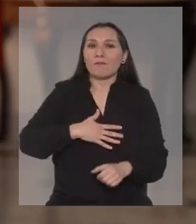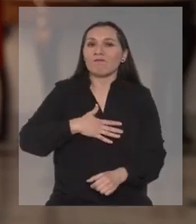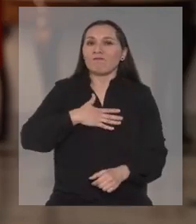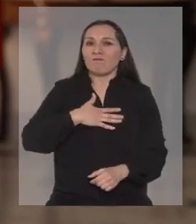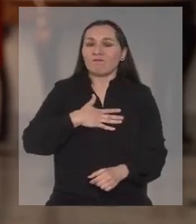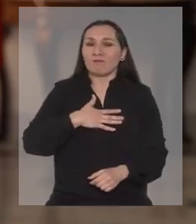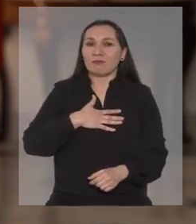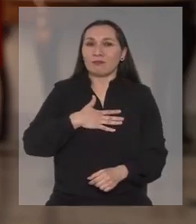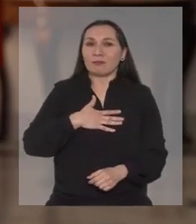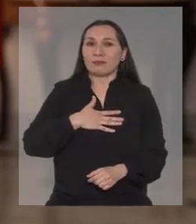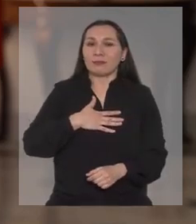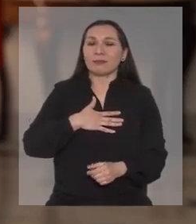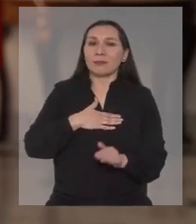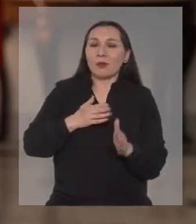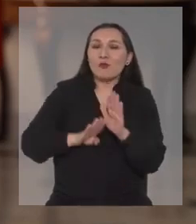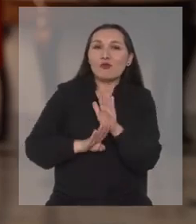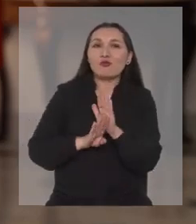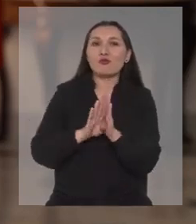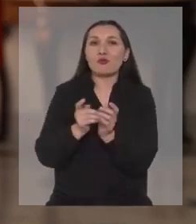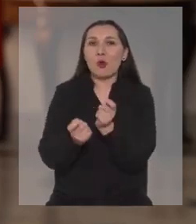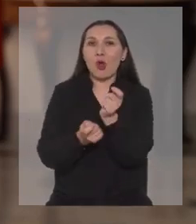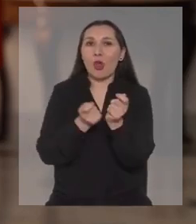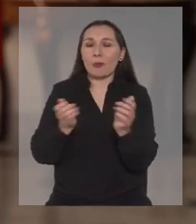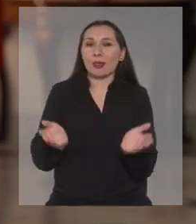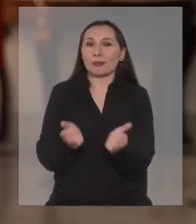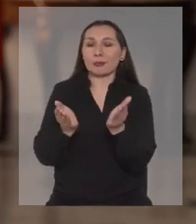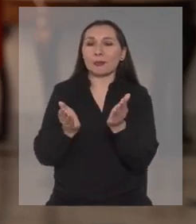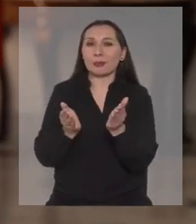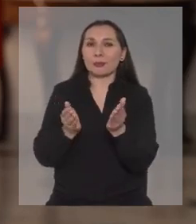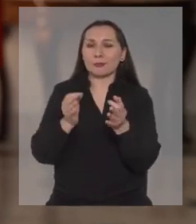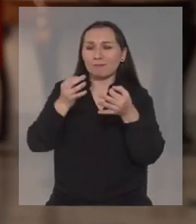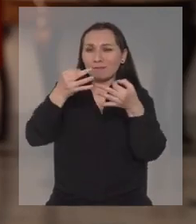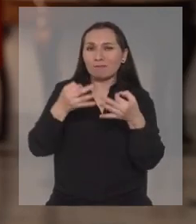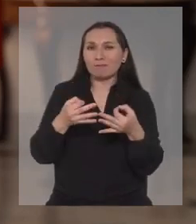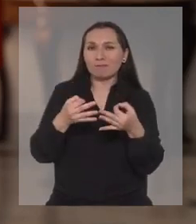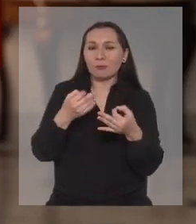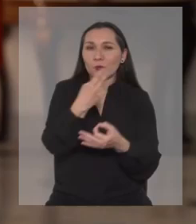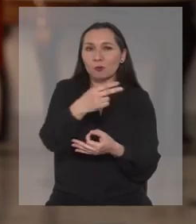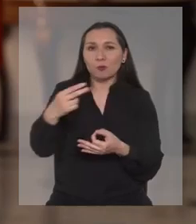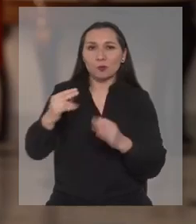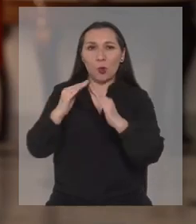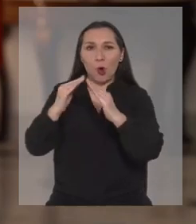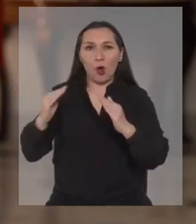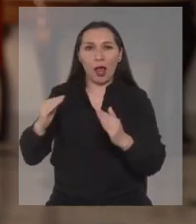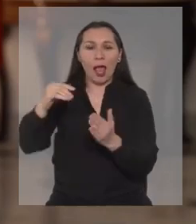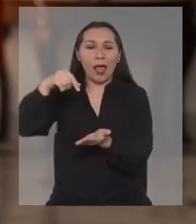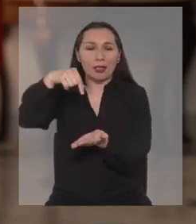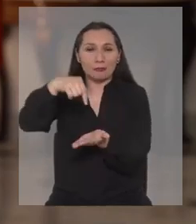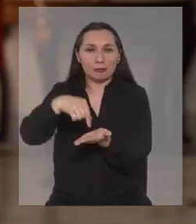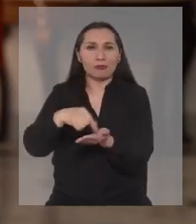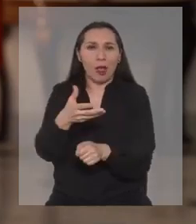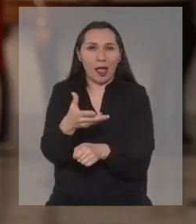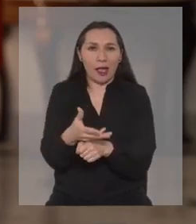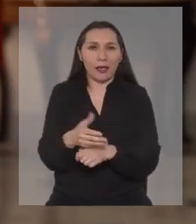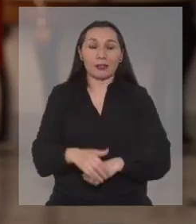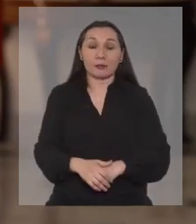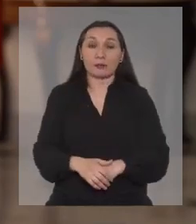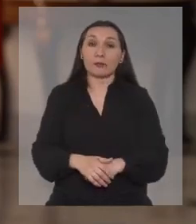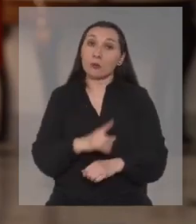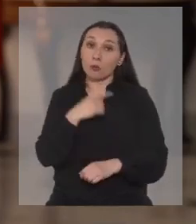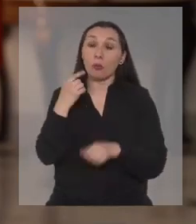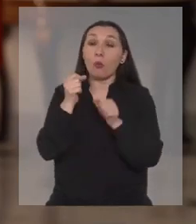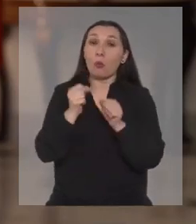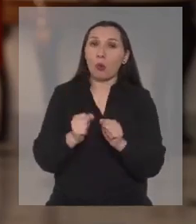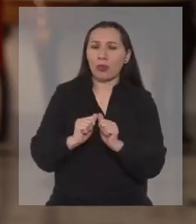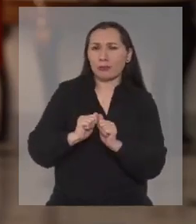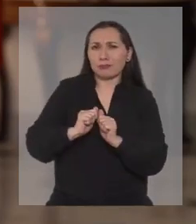asentir la anhelada reactivación económica en el seno de sus hogares así como